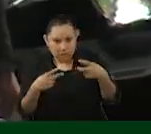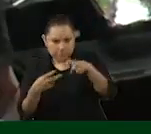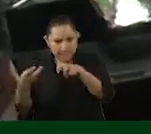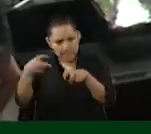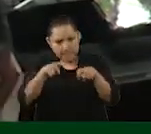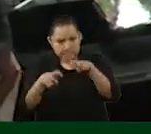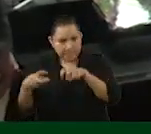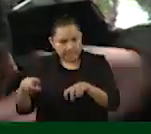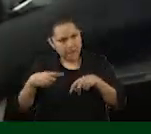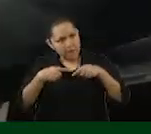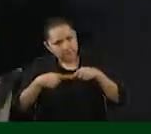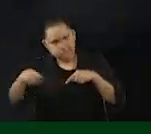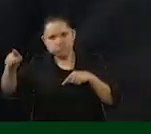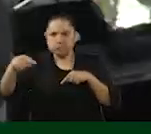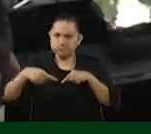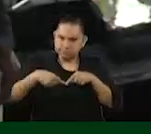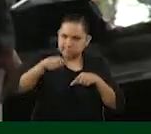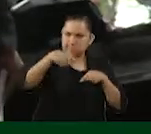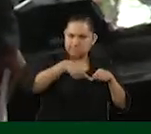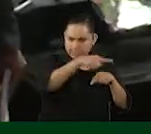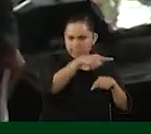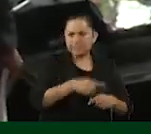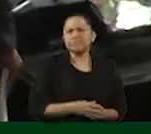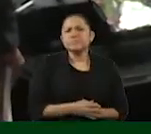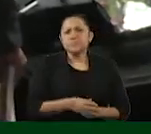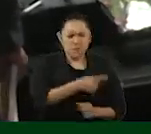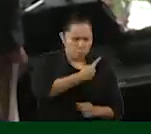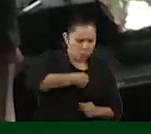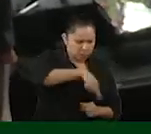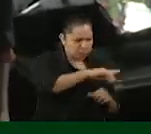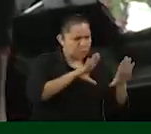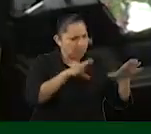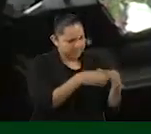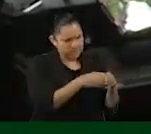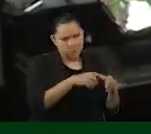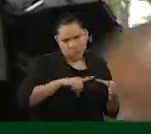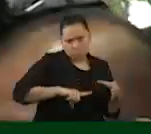Por parte del Estado habrá un recurso que se estime en el presupuesto.